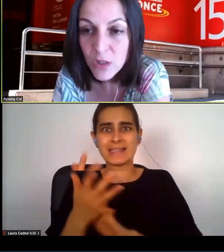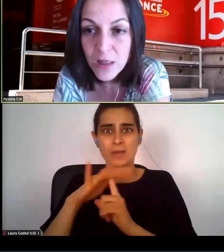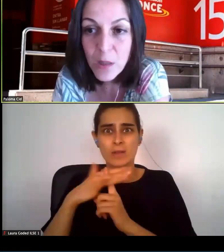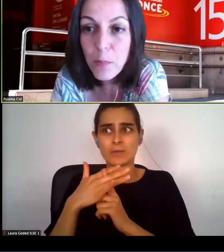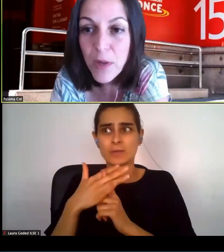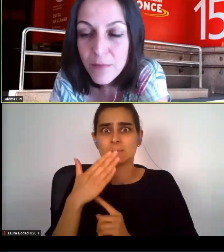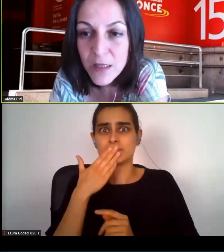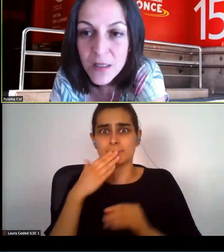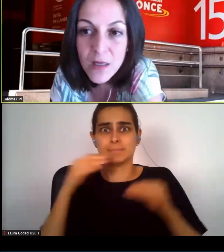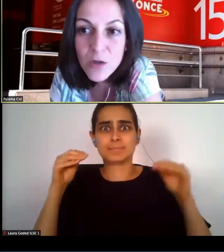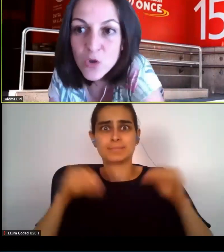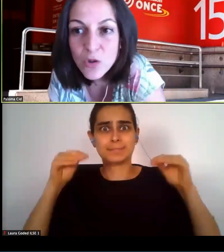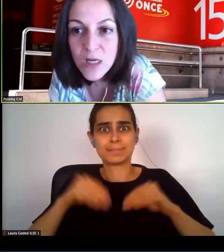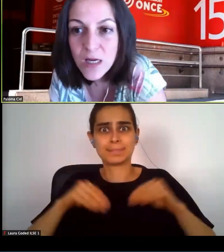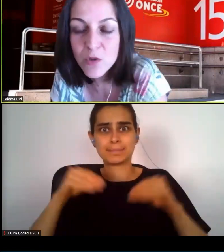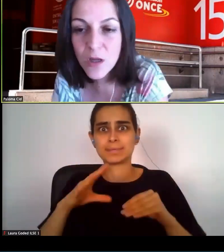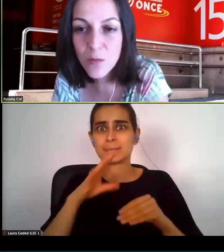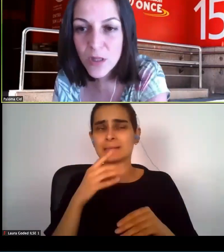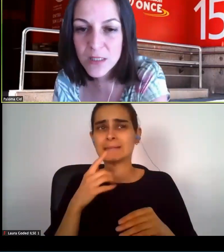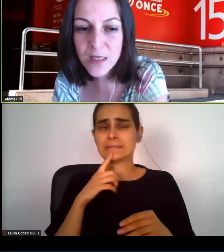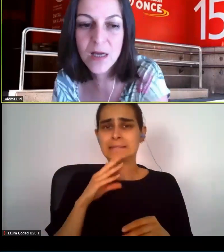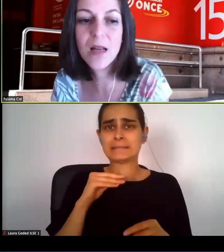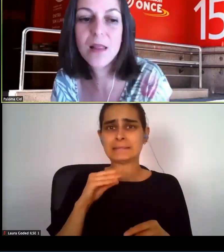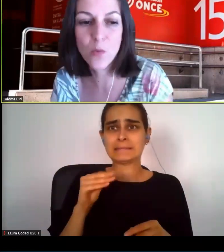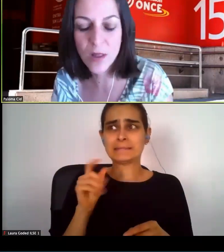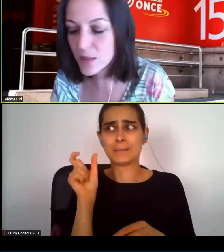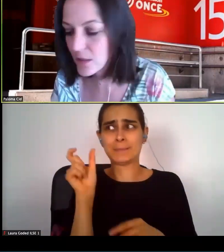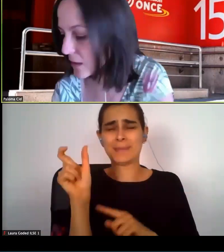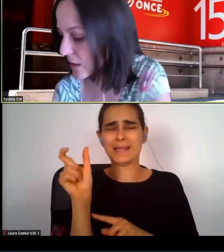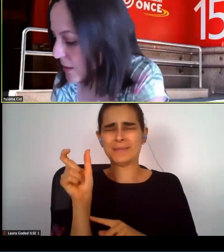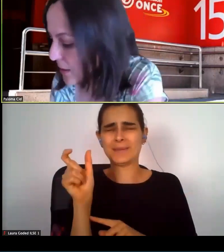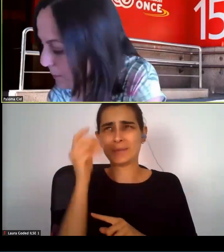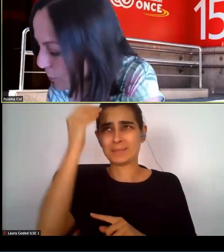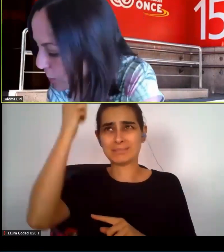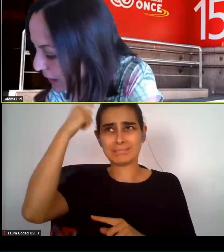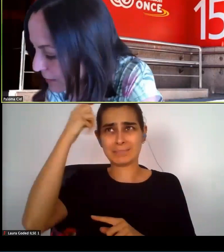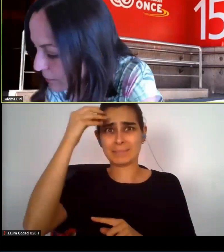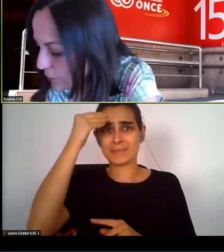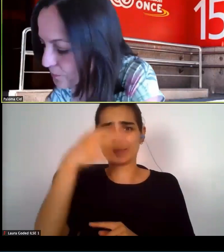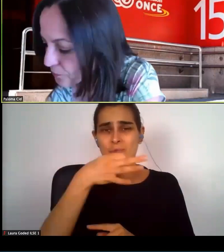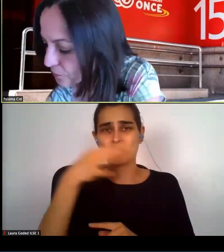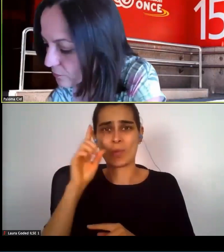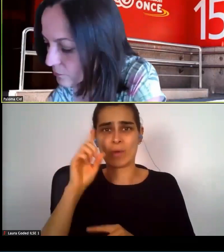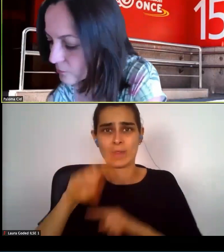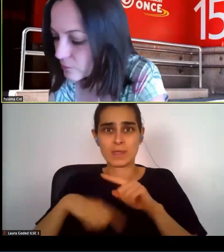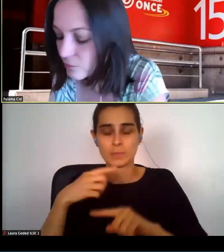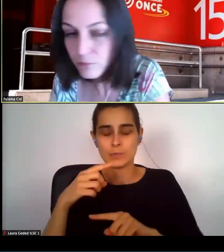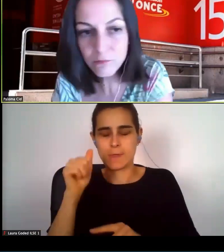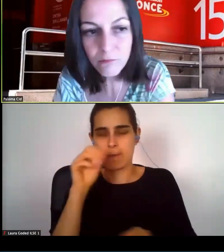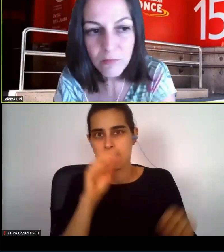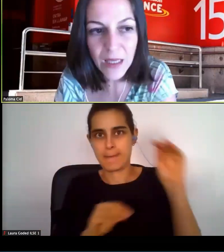a utilizar palabras que nosotros creemos que pueden ser inadecuadas. Por ejemplo,